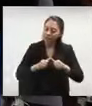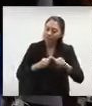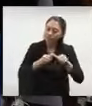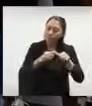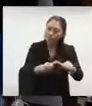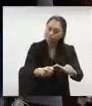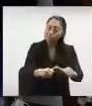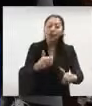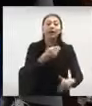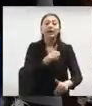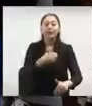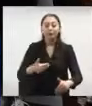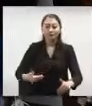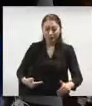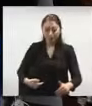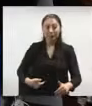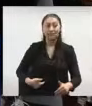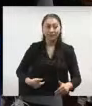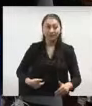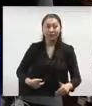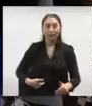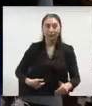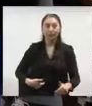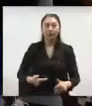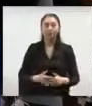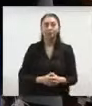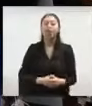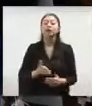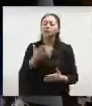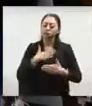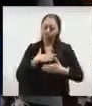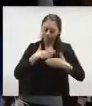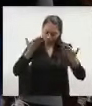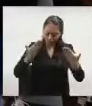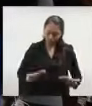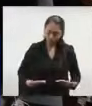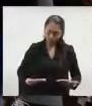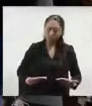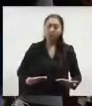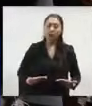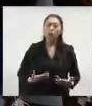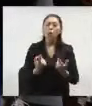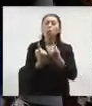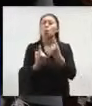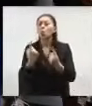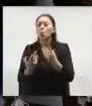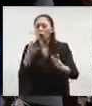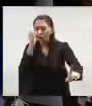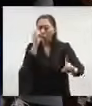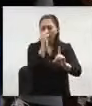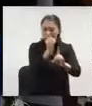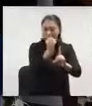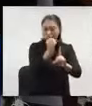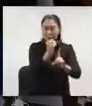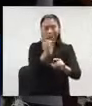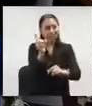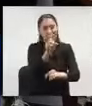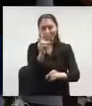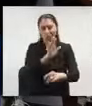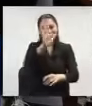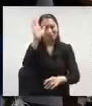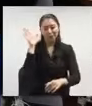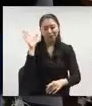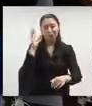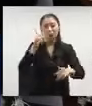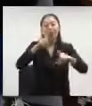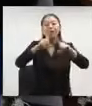El presidente, aquí se los digo de frente, su mayor intención, no puedo decir compromiso porque depende de